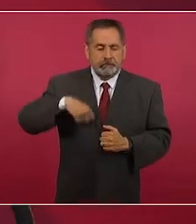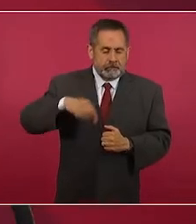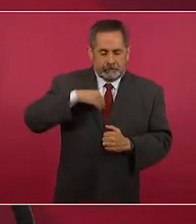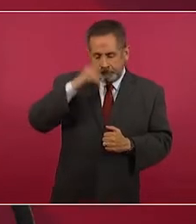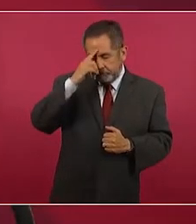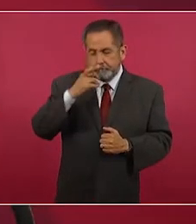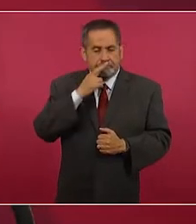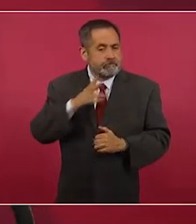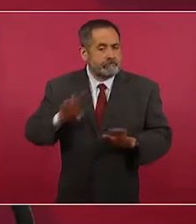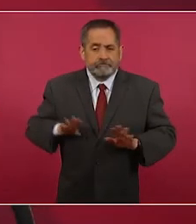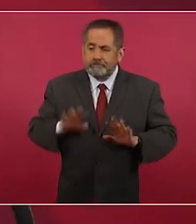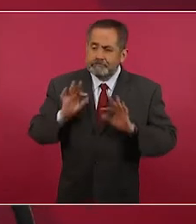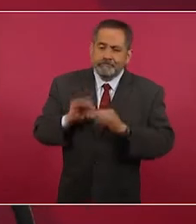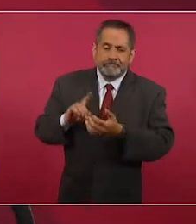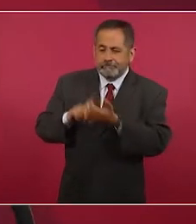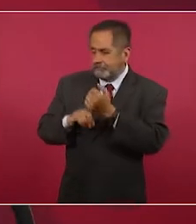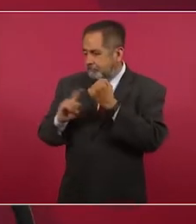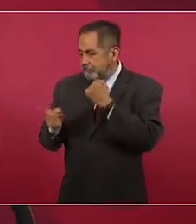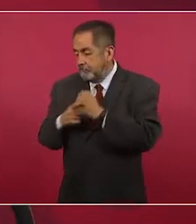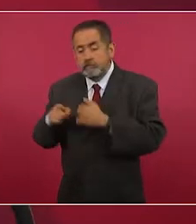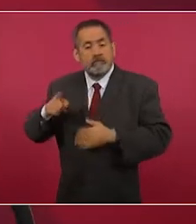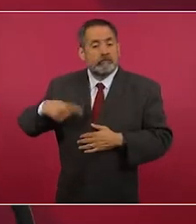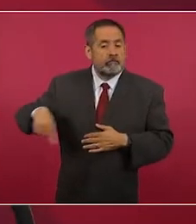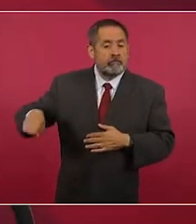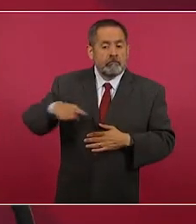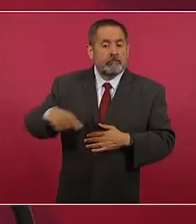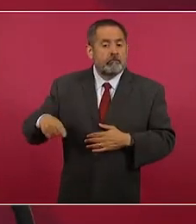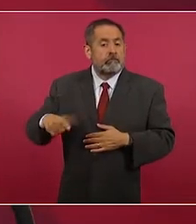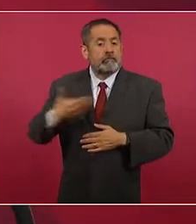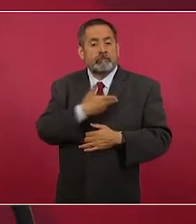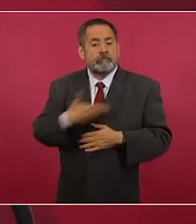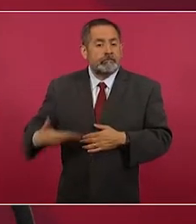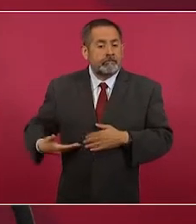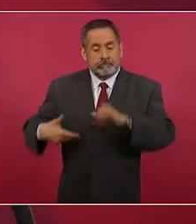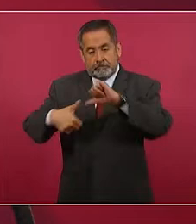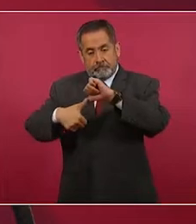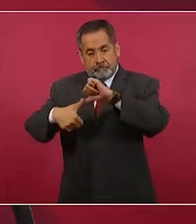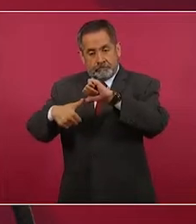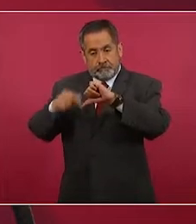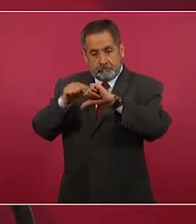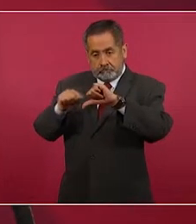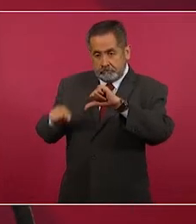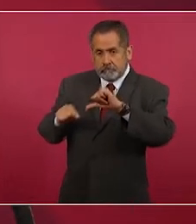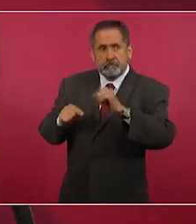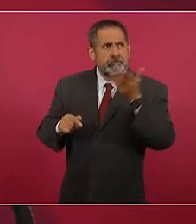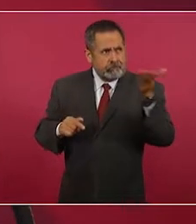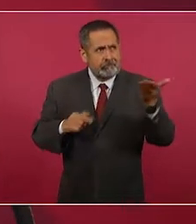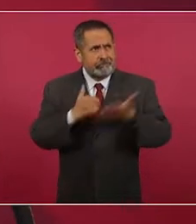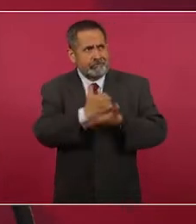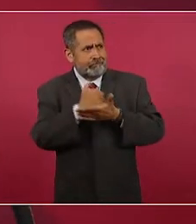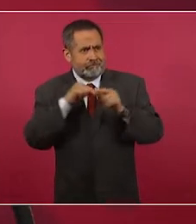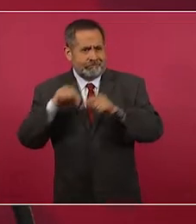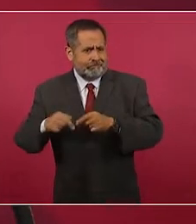nos conviene. Eso están pidiendo los presidentes de Centroamérica,